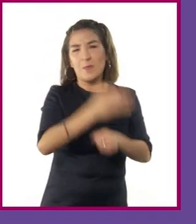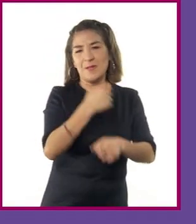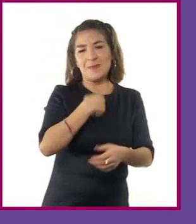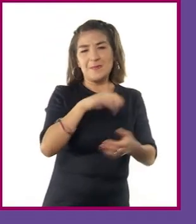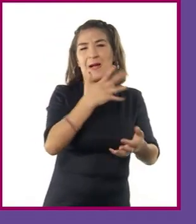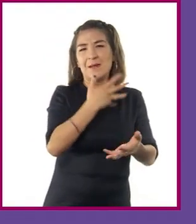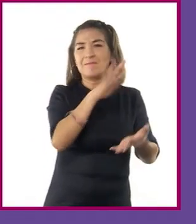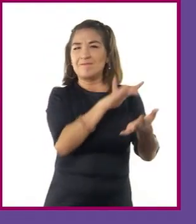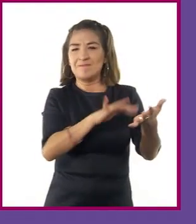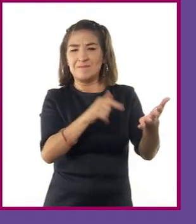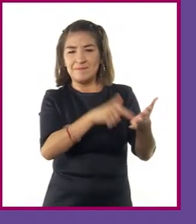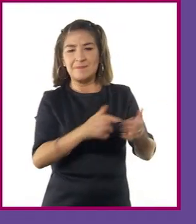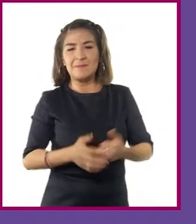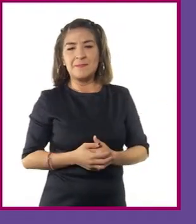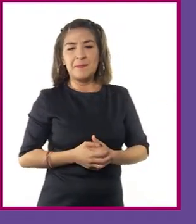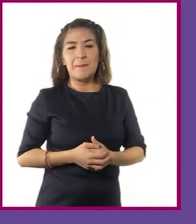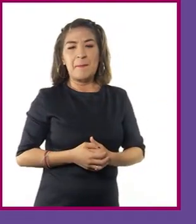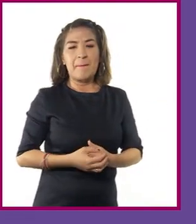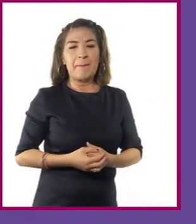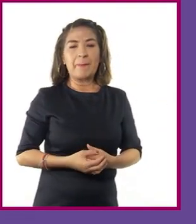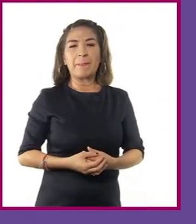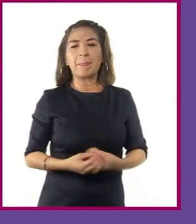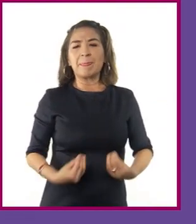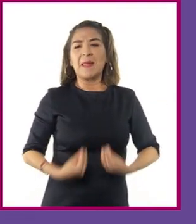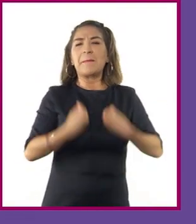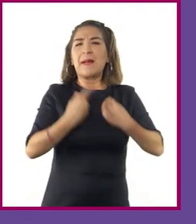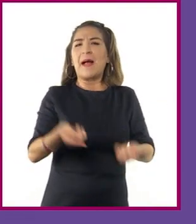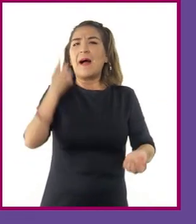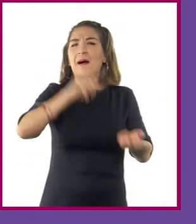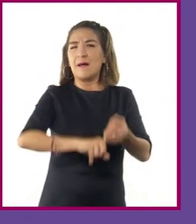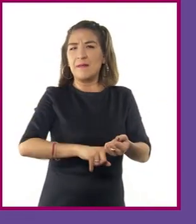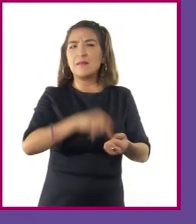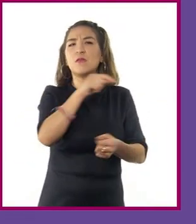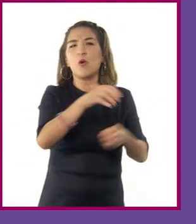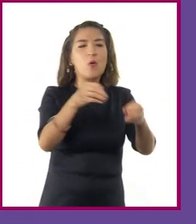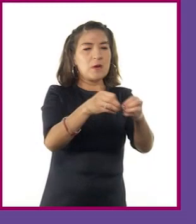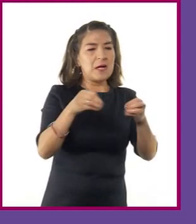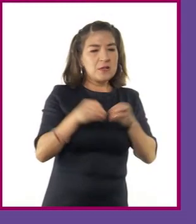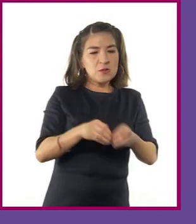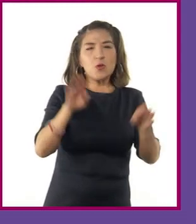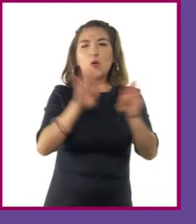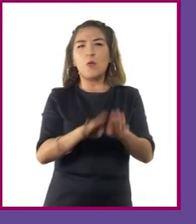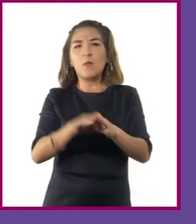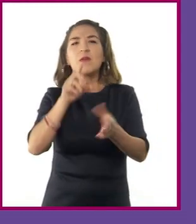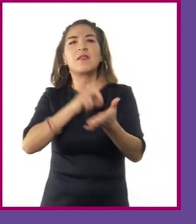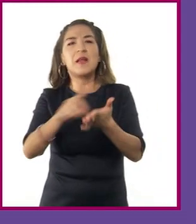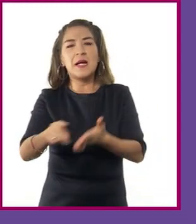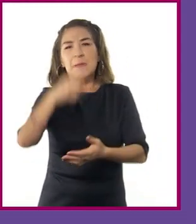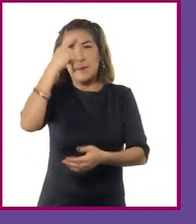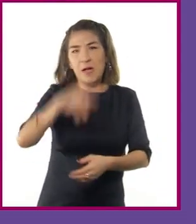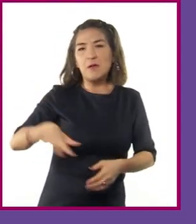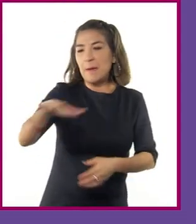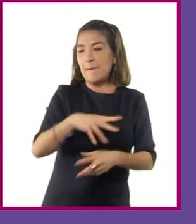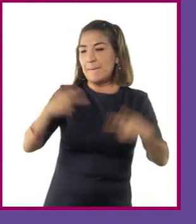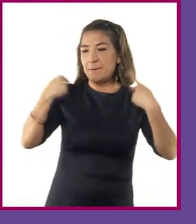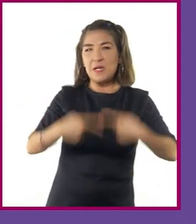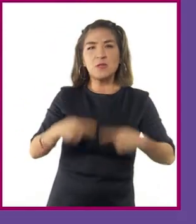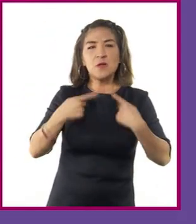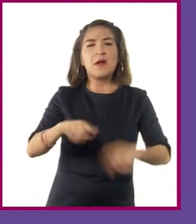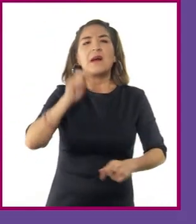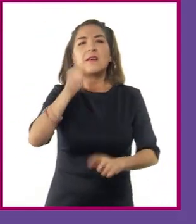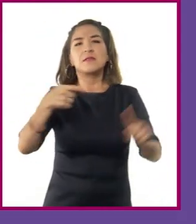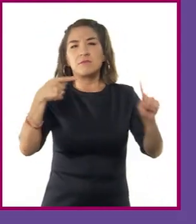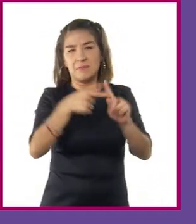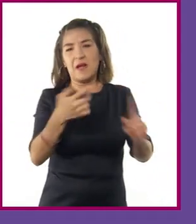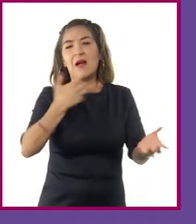apuntes. Vivimos en un Estado de Derecho, porque la forma de organizar el poder público está determinada en